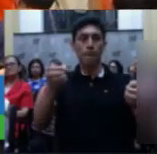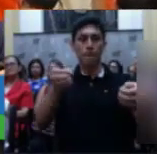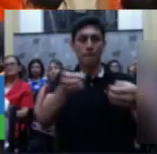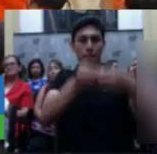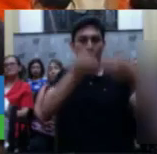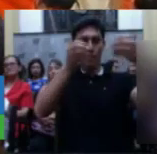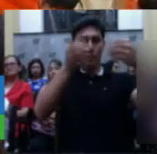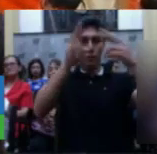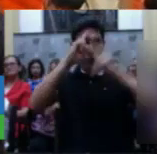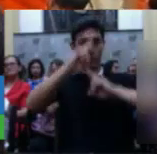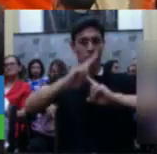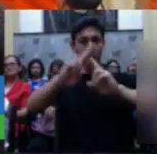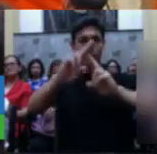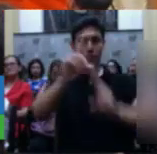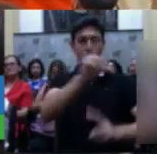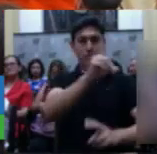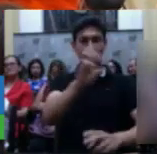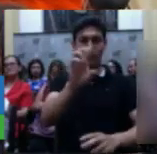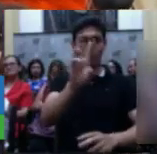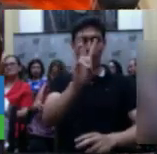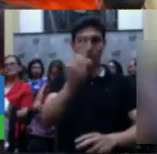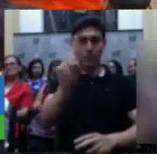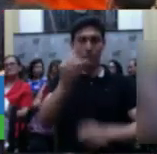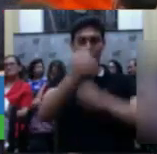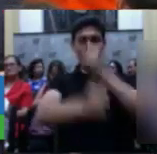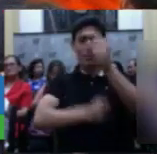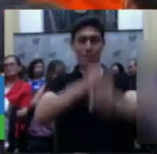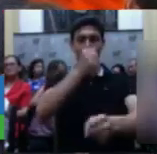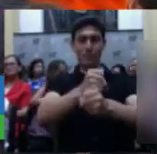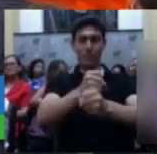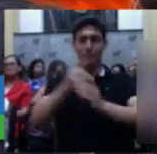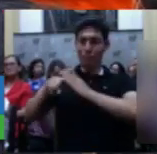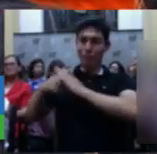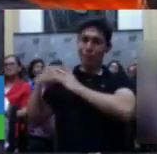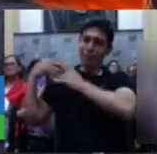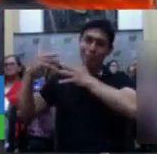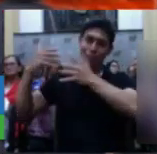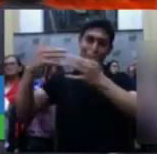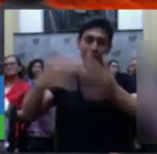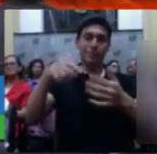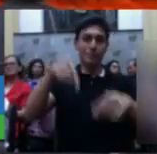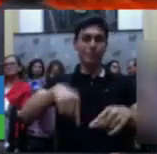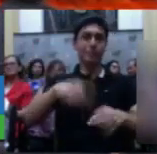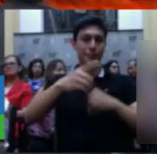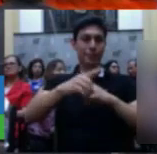este 161 aniversario de la creación del distrito de Miraflores.